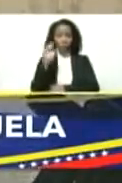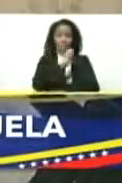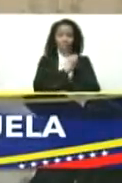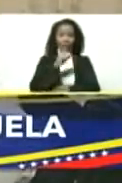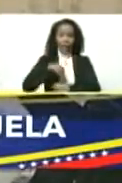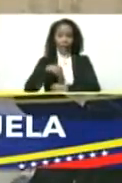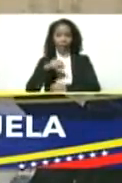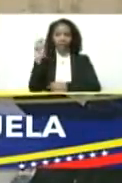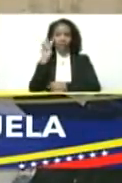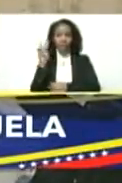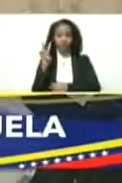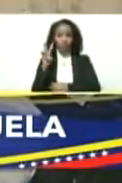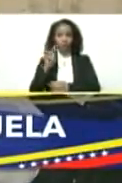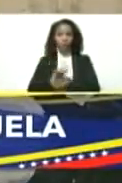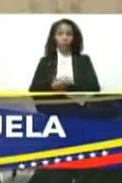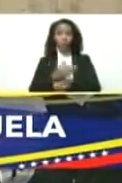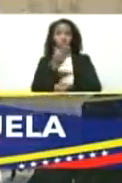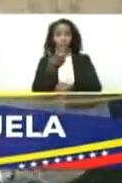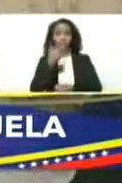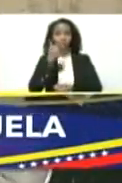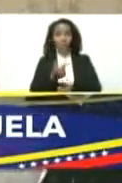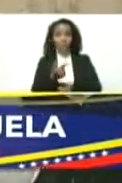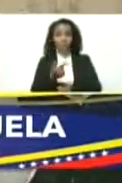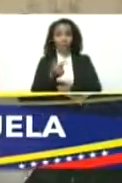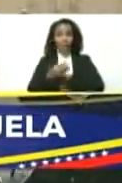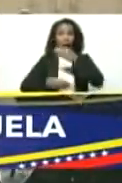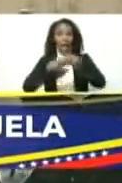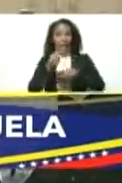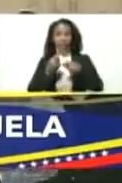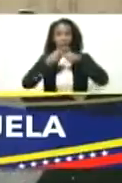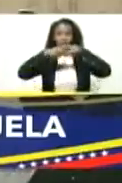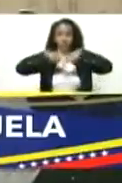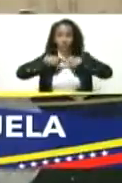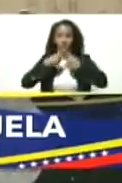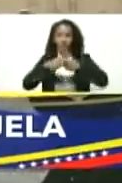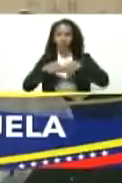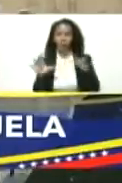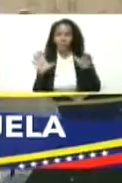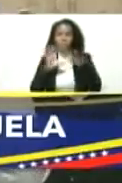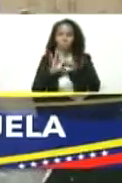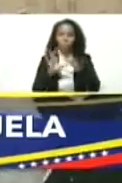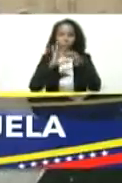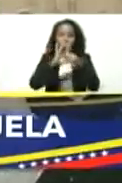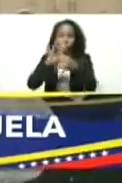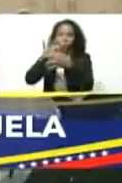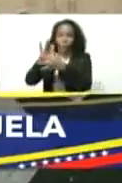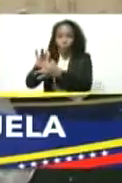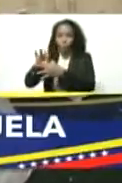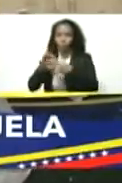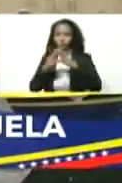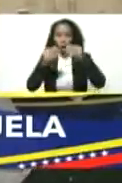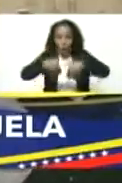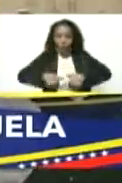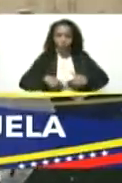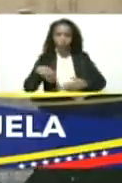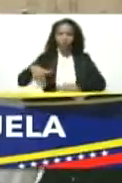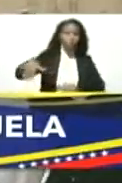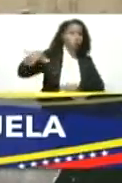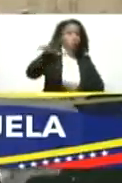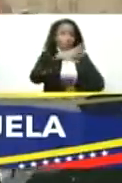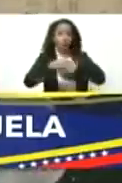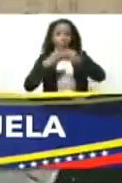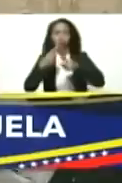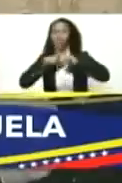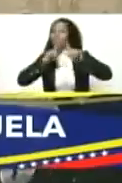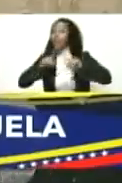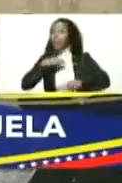que hay que reconocer, usted lo decía, se está generando el tejido, se están engranando todos los esfuerzos que todos hacemos desde las distintas